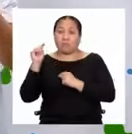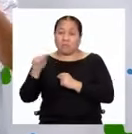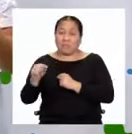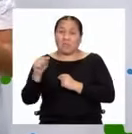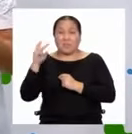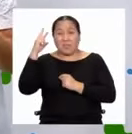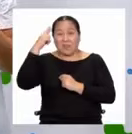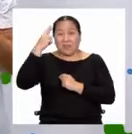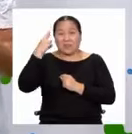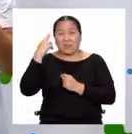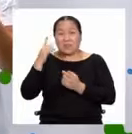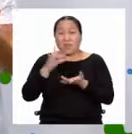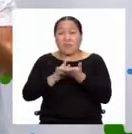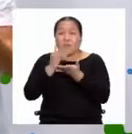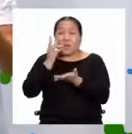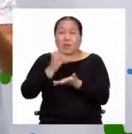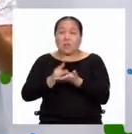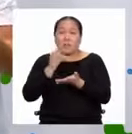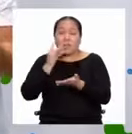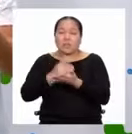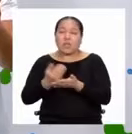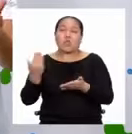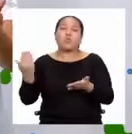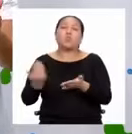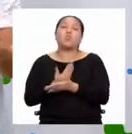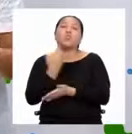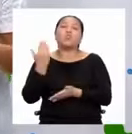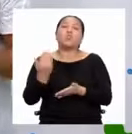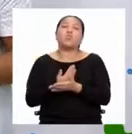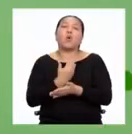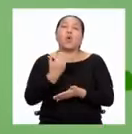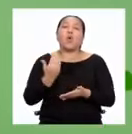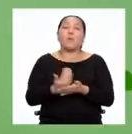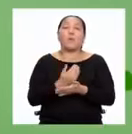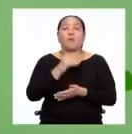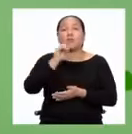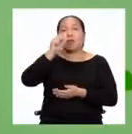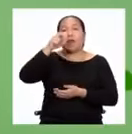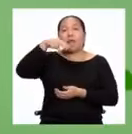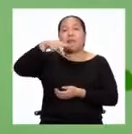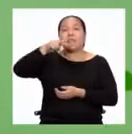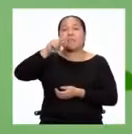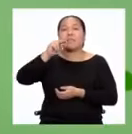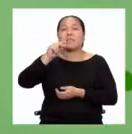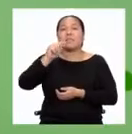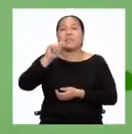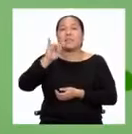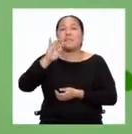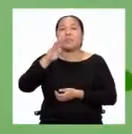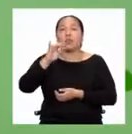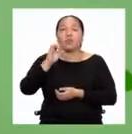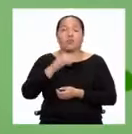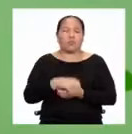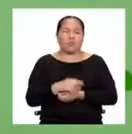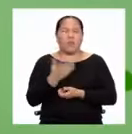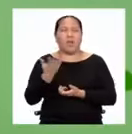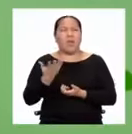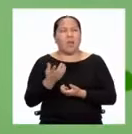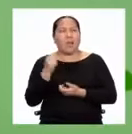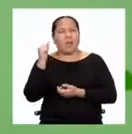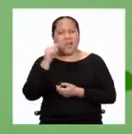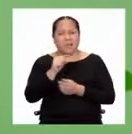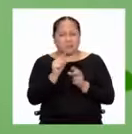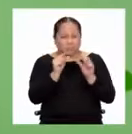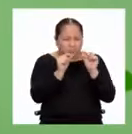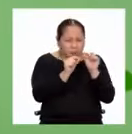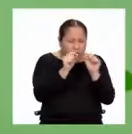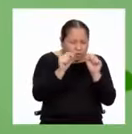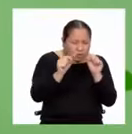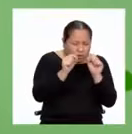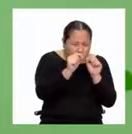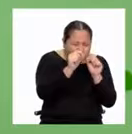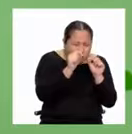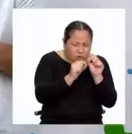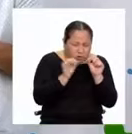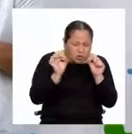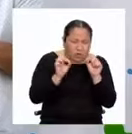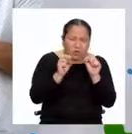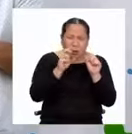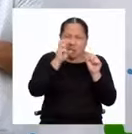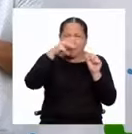que sacar constantemente nuevos antibióticos para combatirlos. Así que los microbios, siendo tan insignificantes